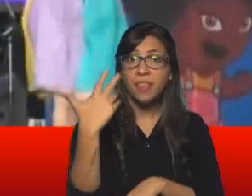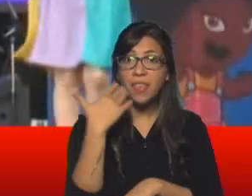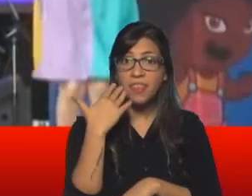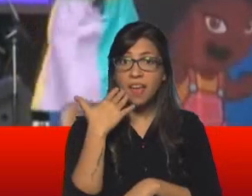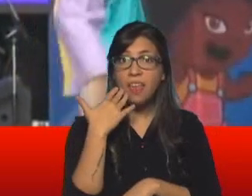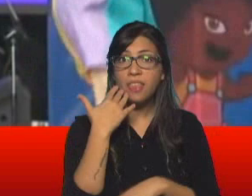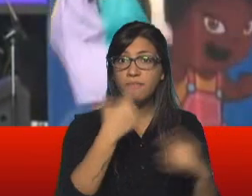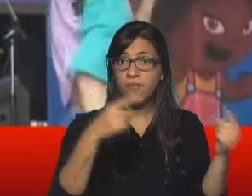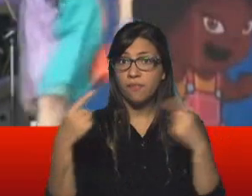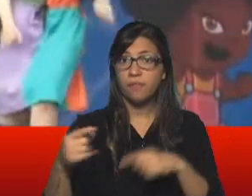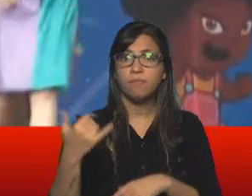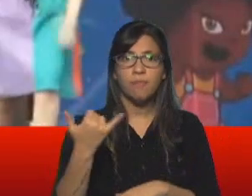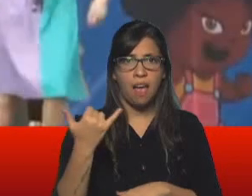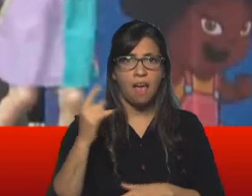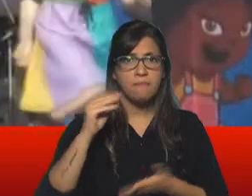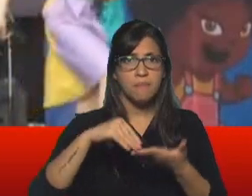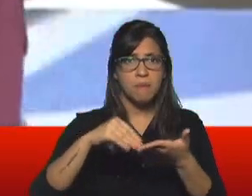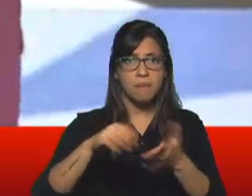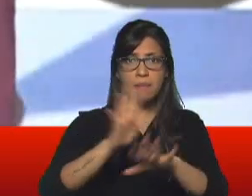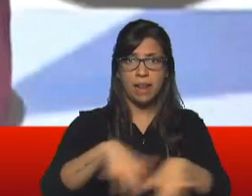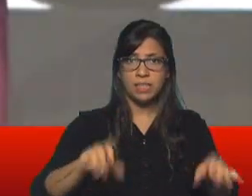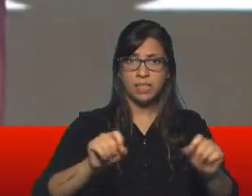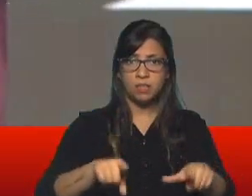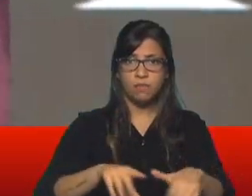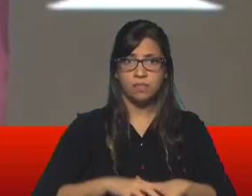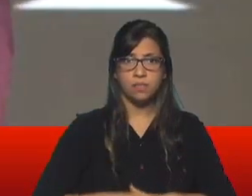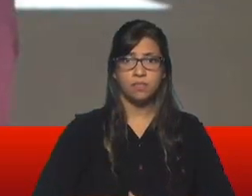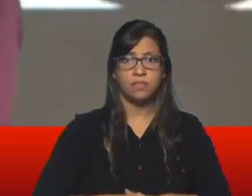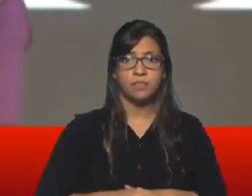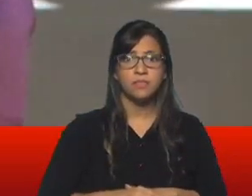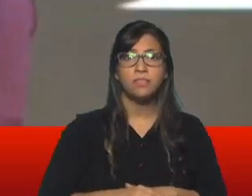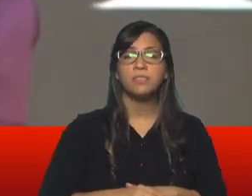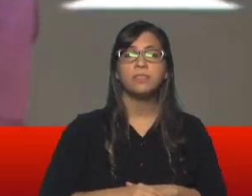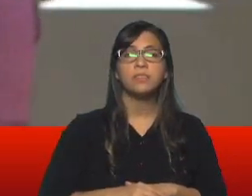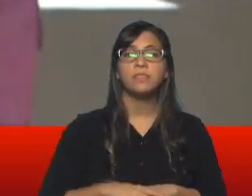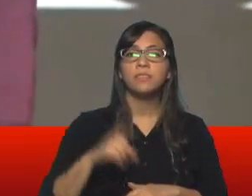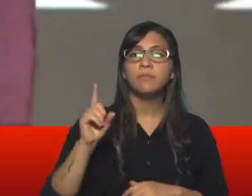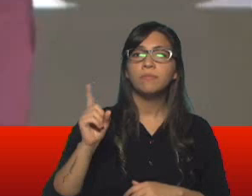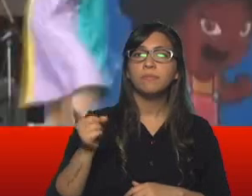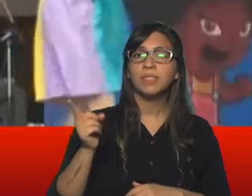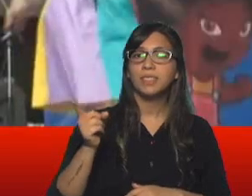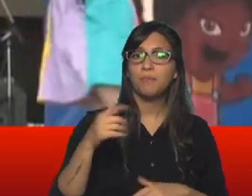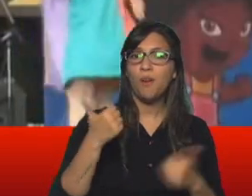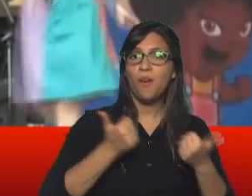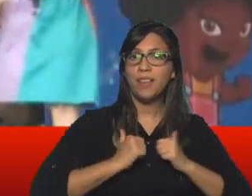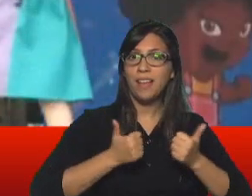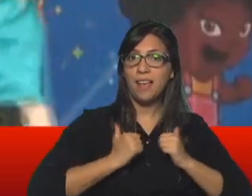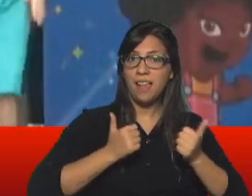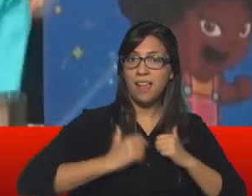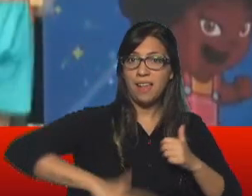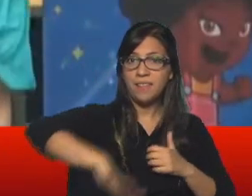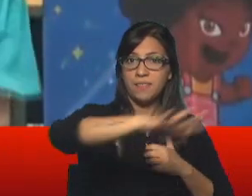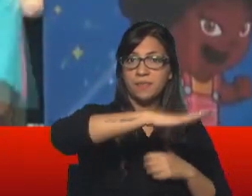No es el único especial para las infancias, el que tenemos aquí con los chicos del gran baile de Samba y